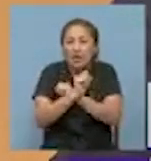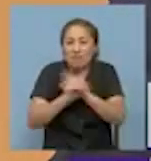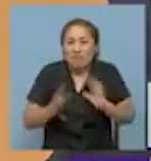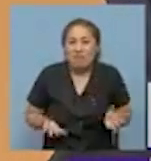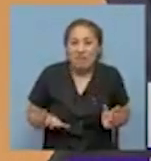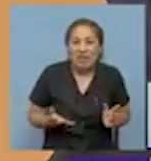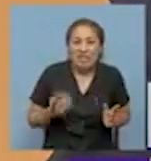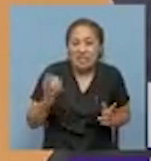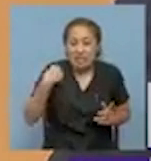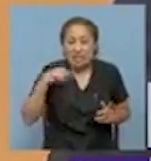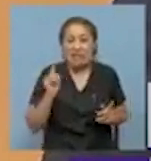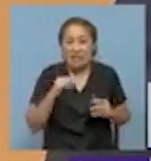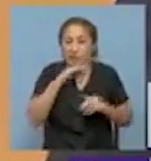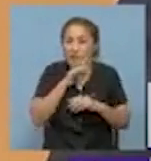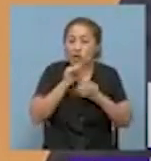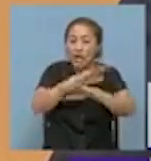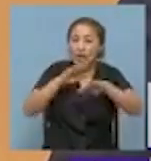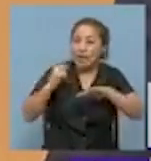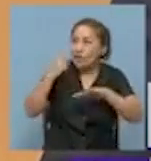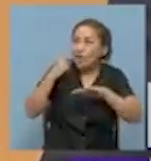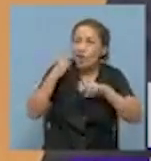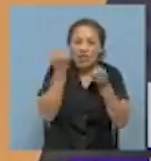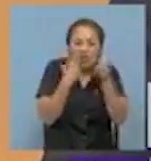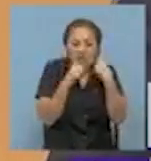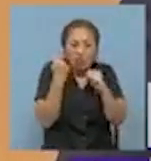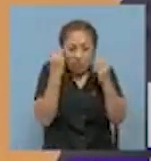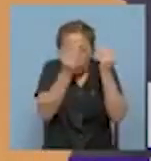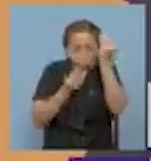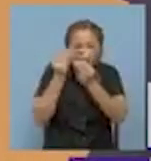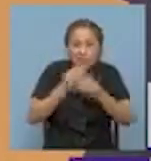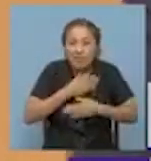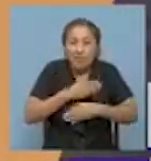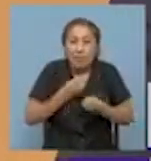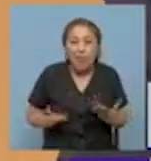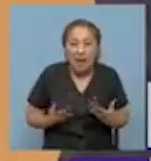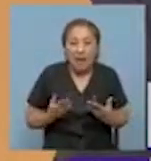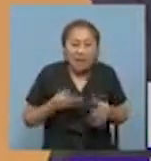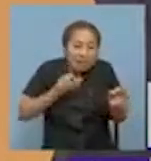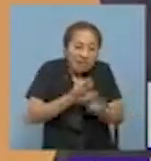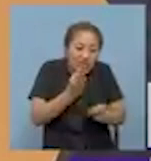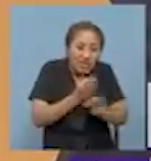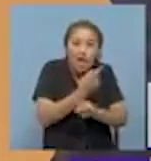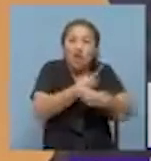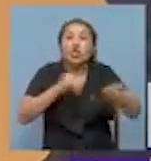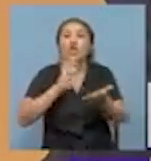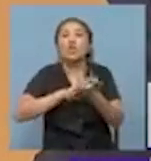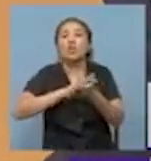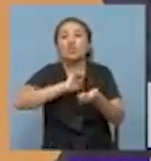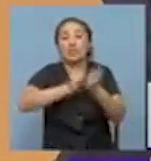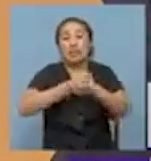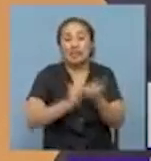niño es este te termina perturbado termina angustiado y se lo sexualiza a una edad en donde no está